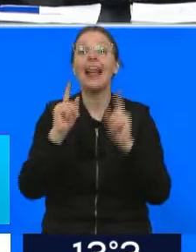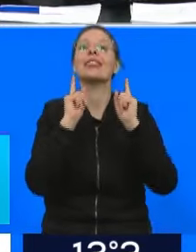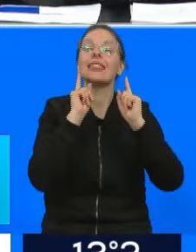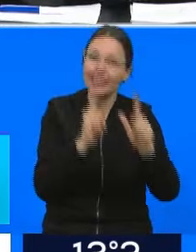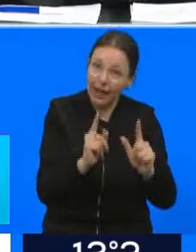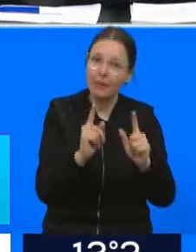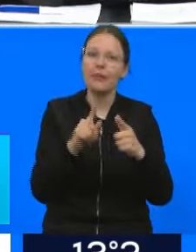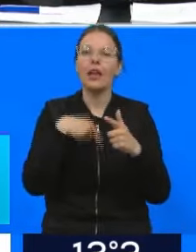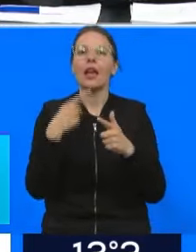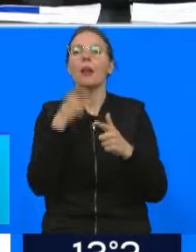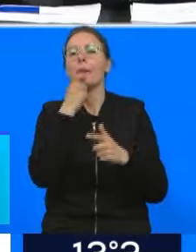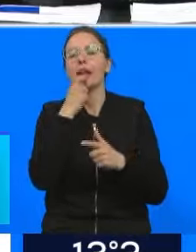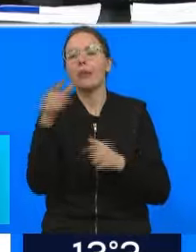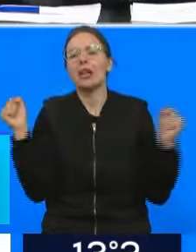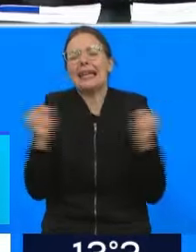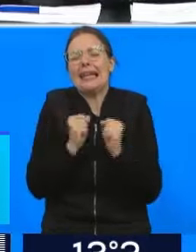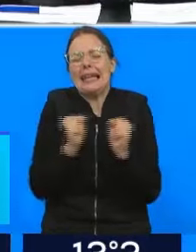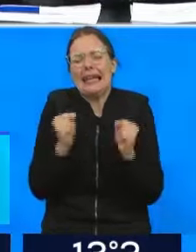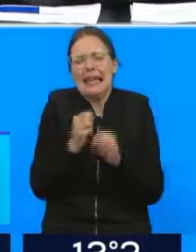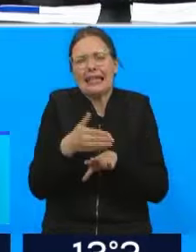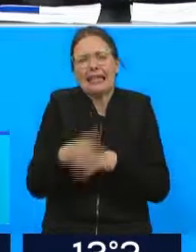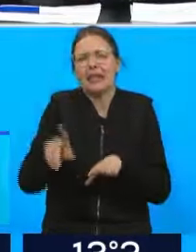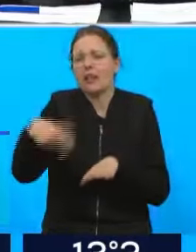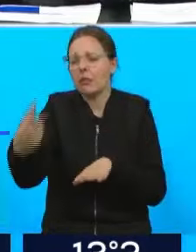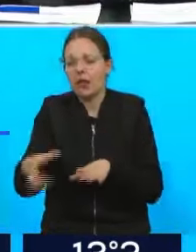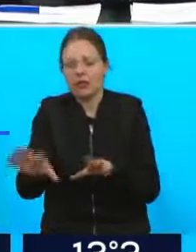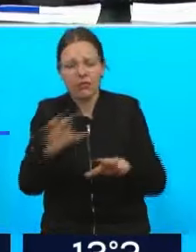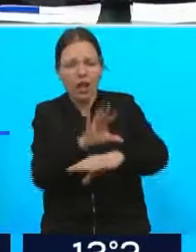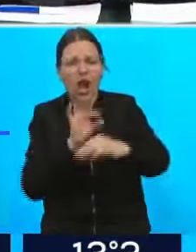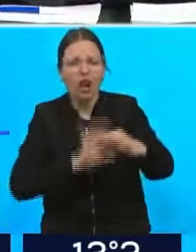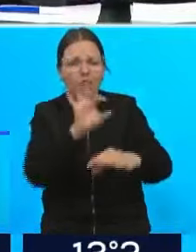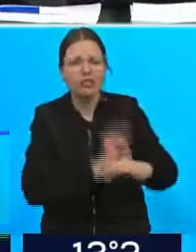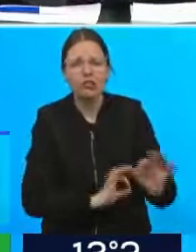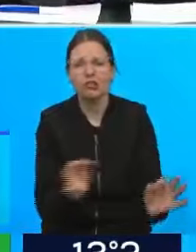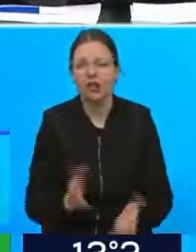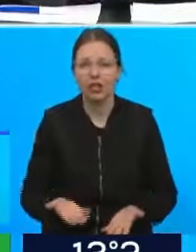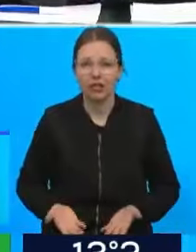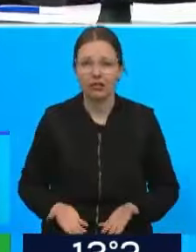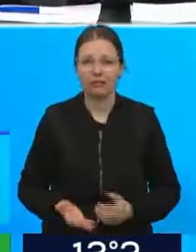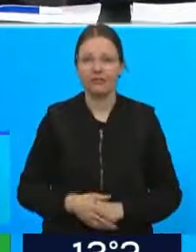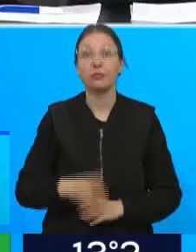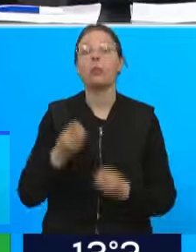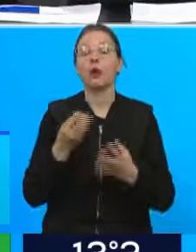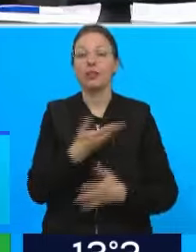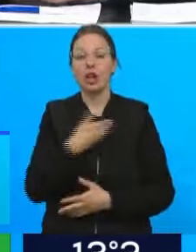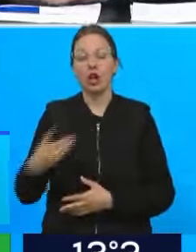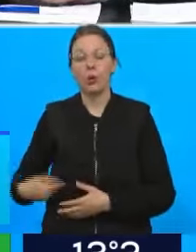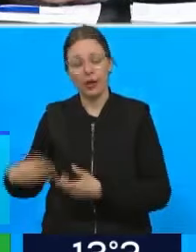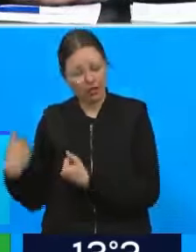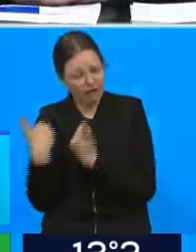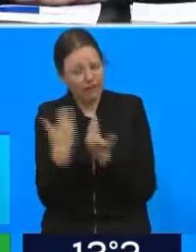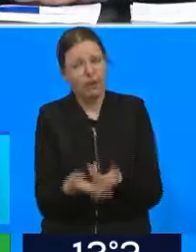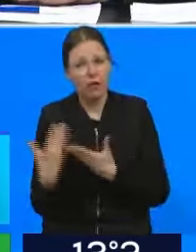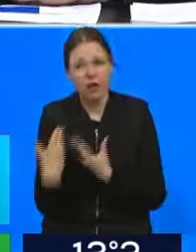les revienta toda la helada, definitivamente, no cosechan nada. Claro. Bueno, en ese está el tire de floque, pero el gobierno se muestra impertérrito ante